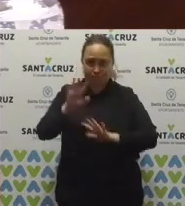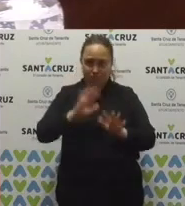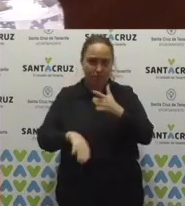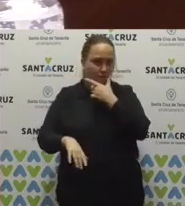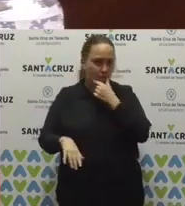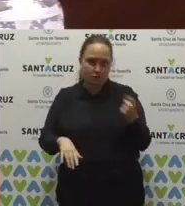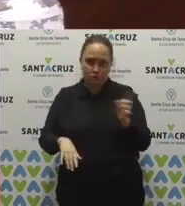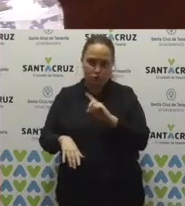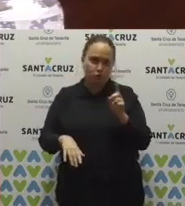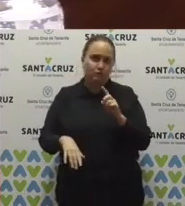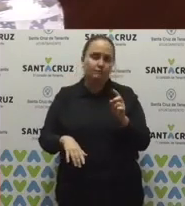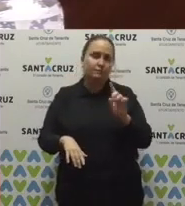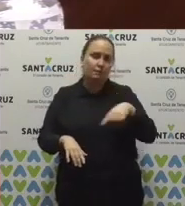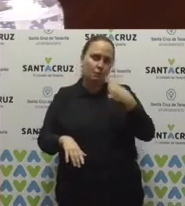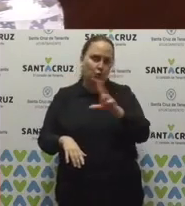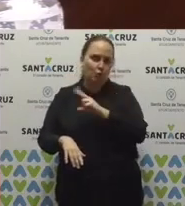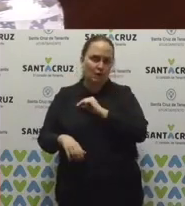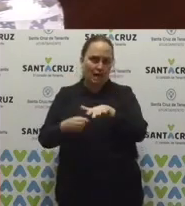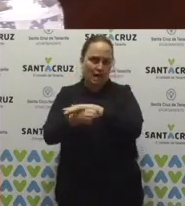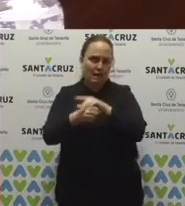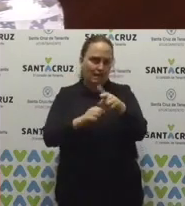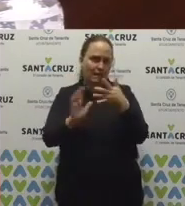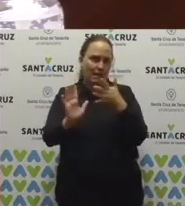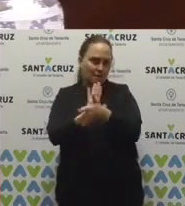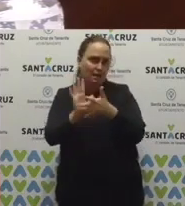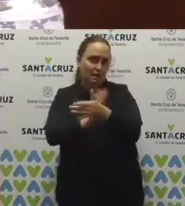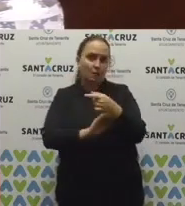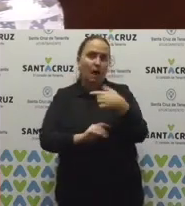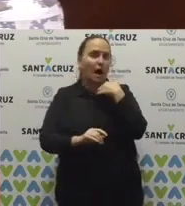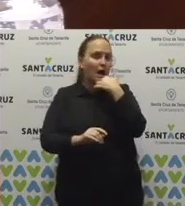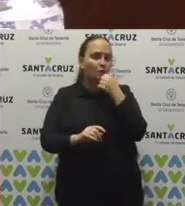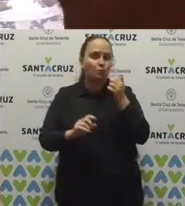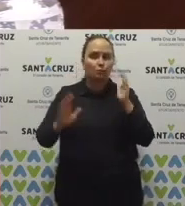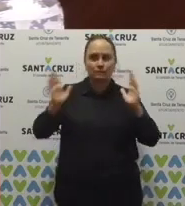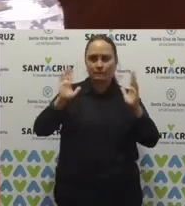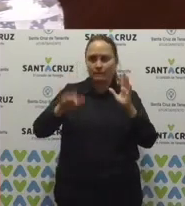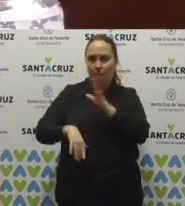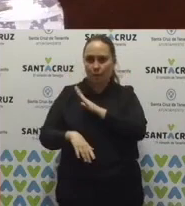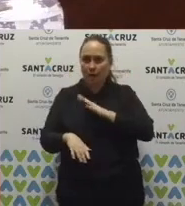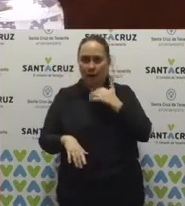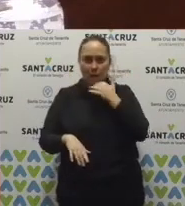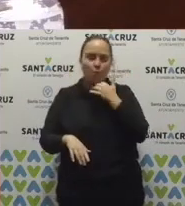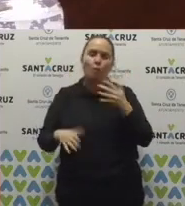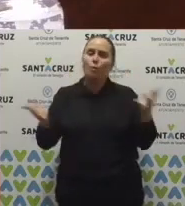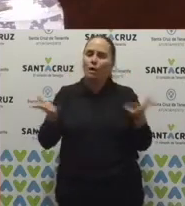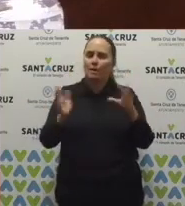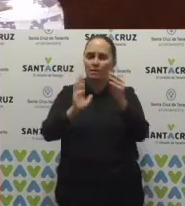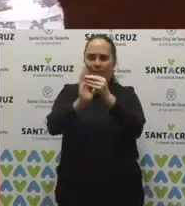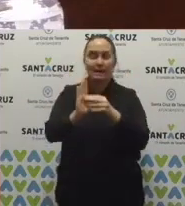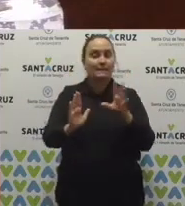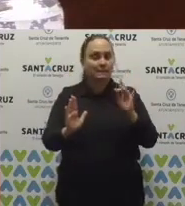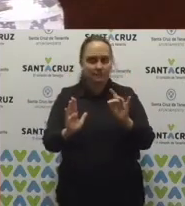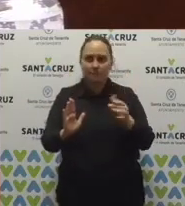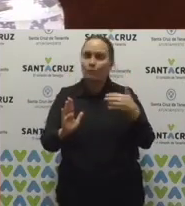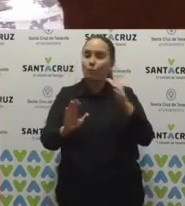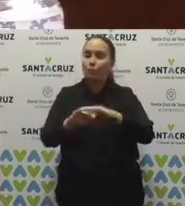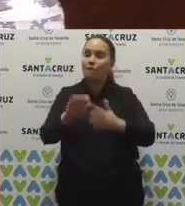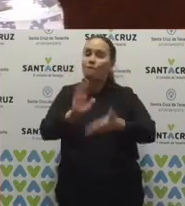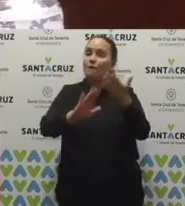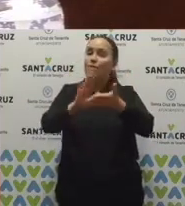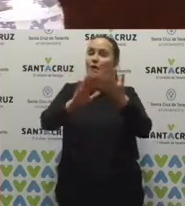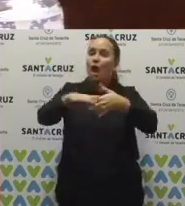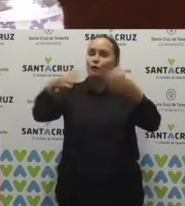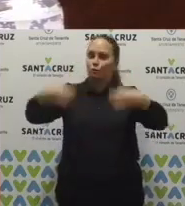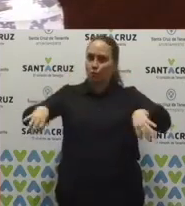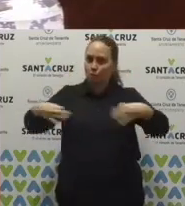la explicara la concejala del área pues haya que recurrir alguna fórmula temporal de urgencia pero que cuando vayamos a la normalidad a una